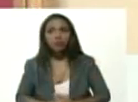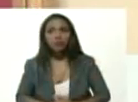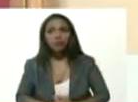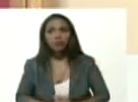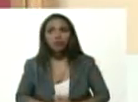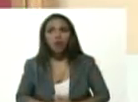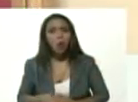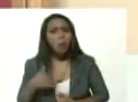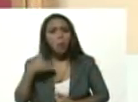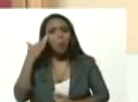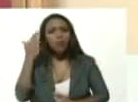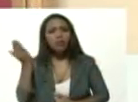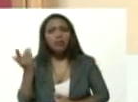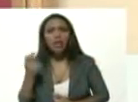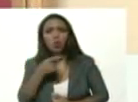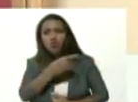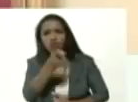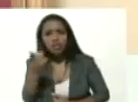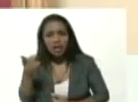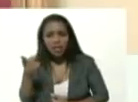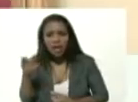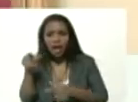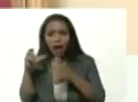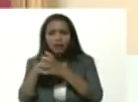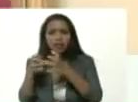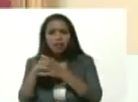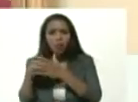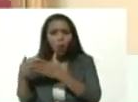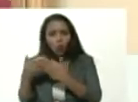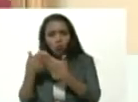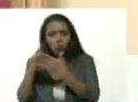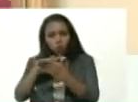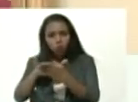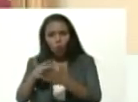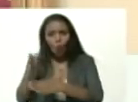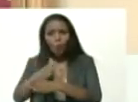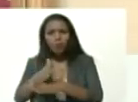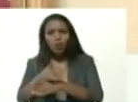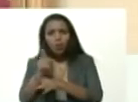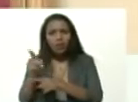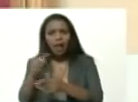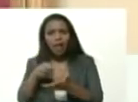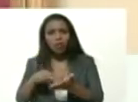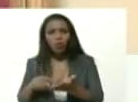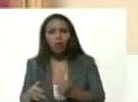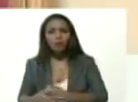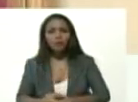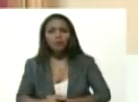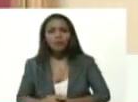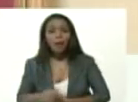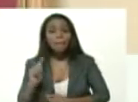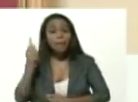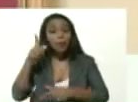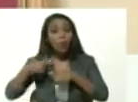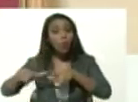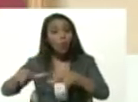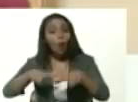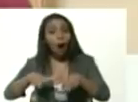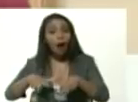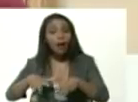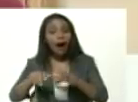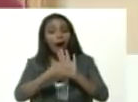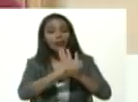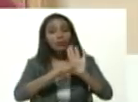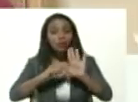No sé si ustedes en el equipo la han compartido colectivamente, estas lecturas. En primer lugar, un